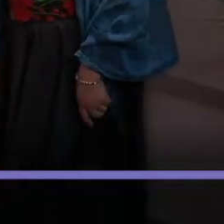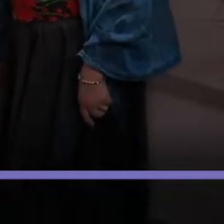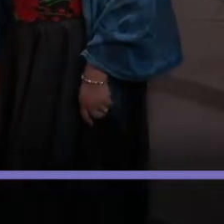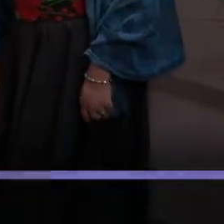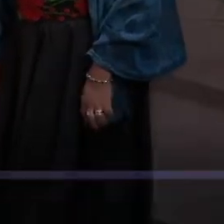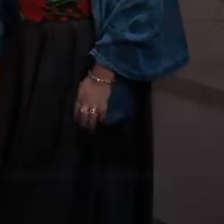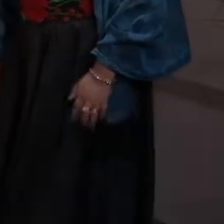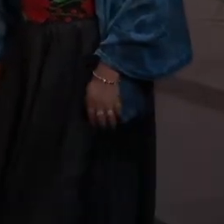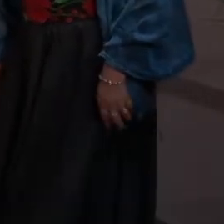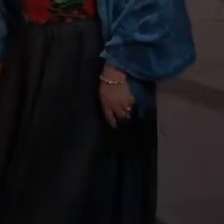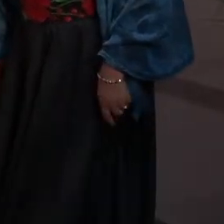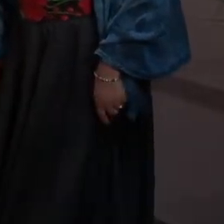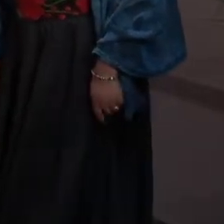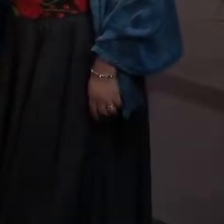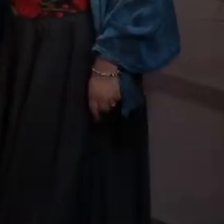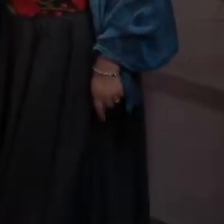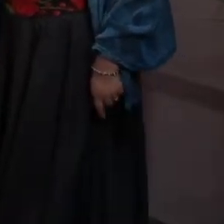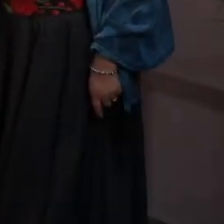quedará eso.